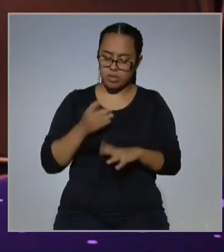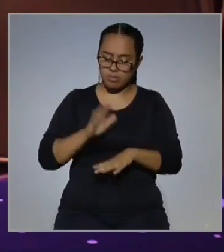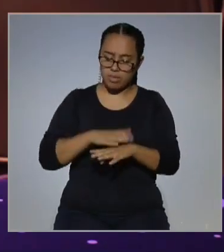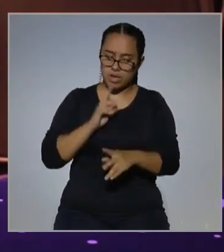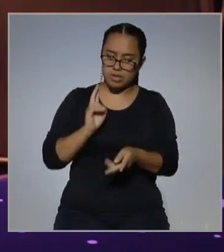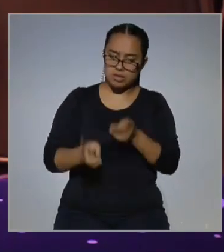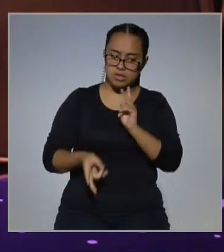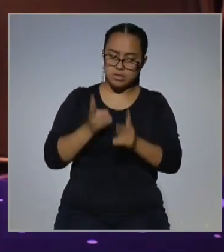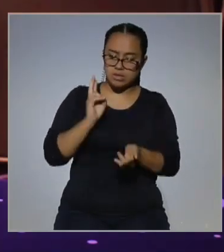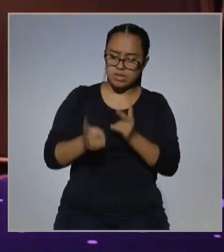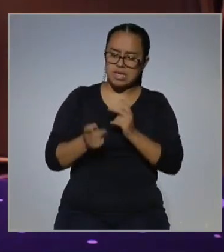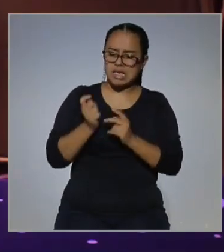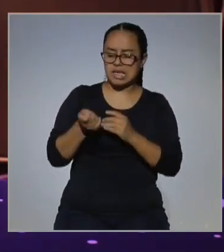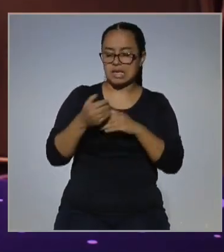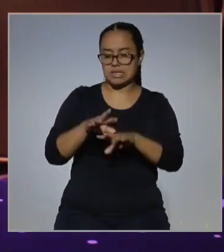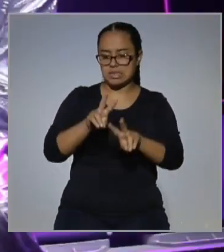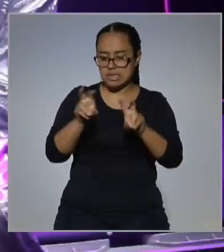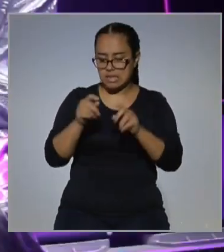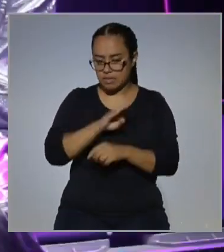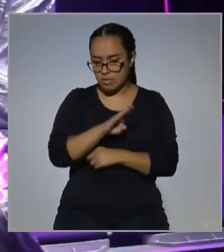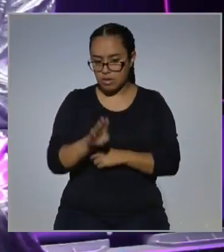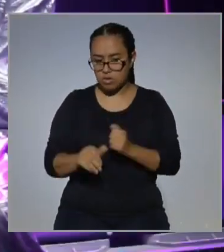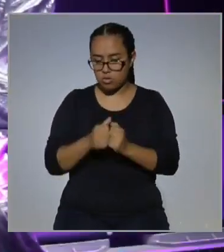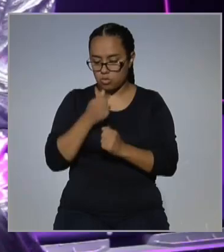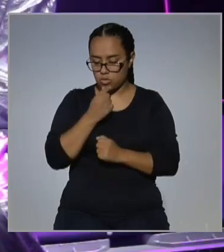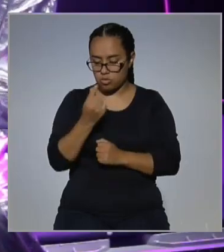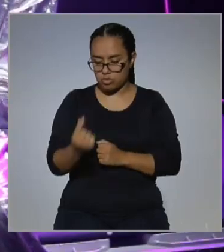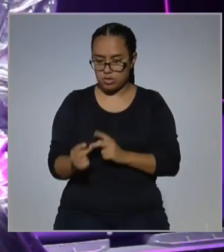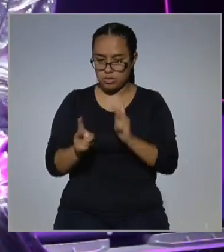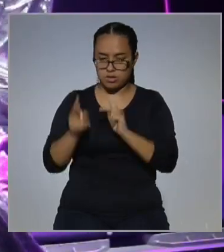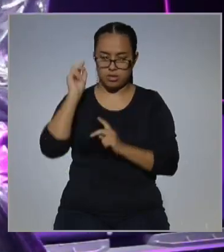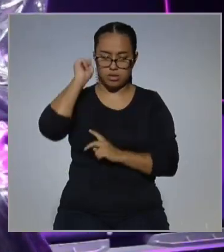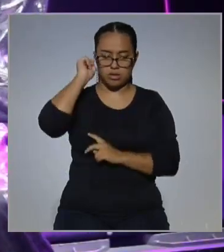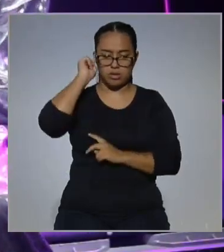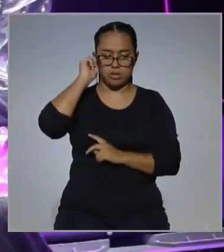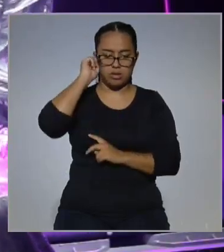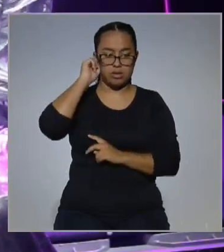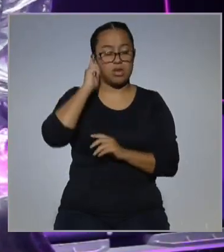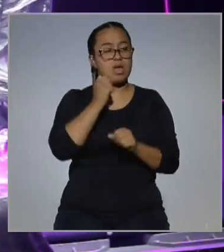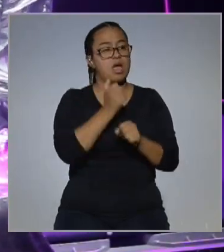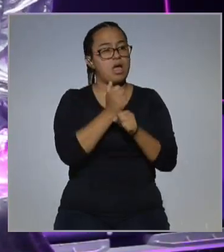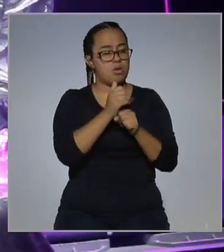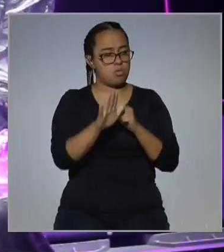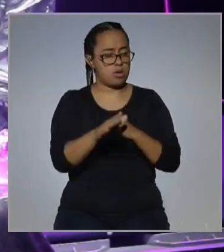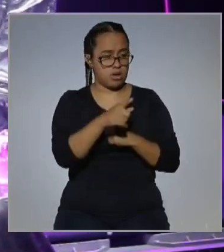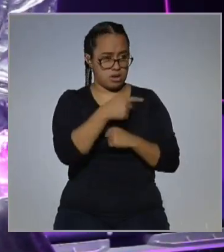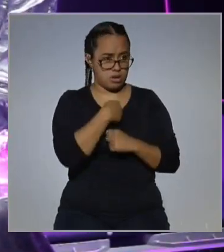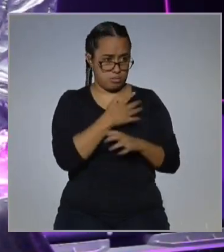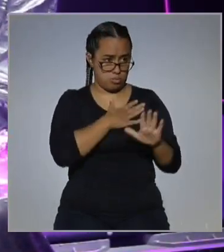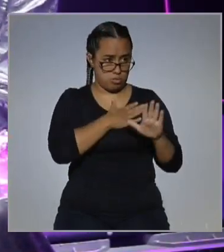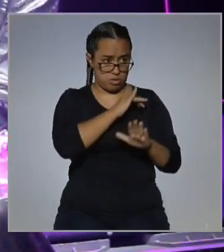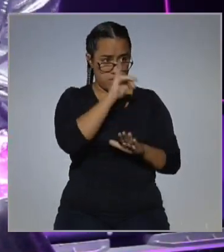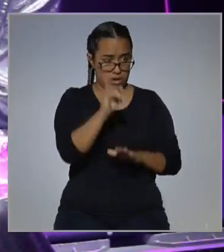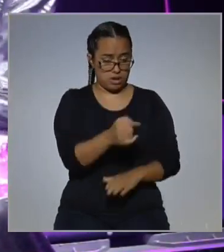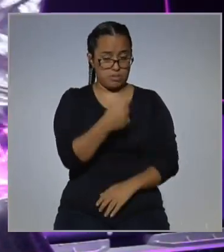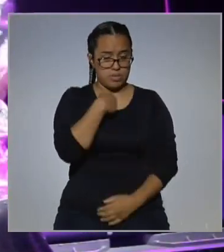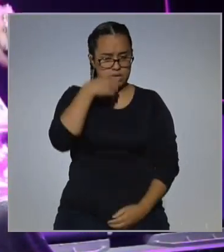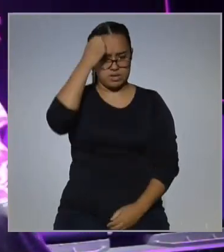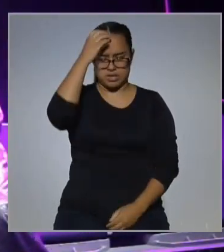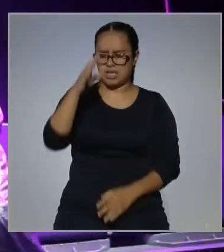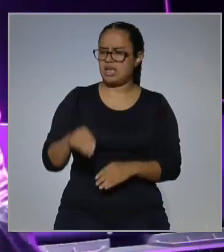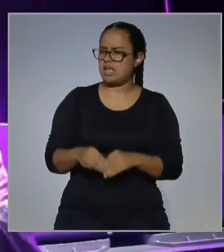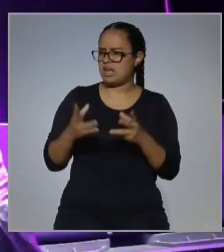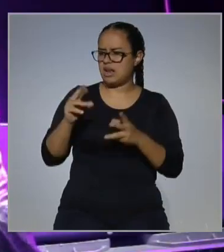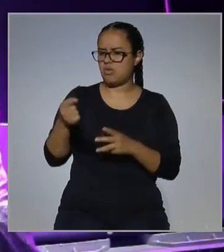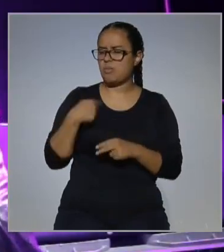conversación sobre la muerte con los chicos. Abuela, ¿me prometes que no me vas a olvidar? ¡Ay, claro que no!